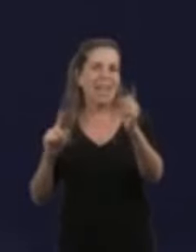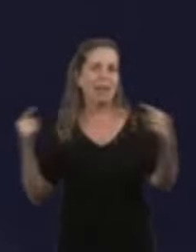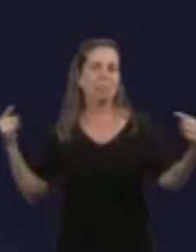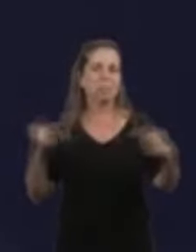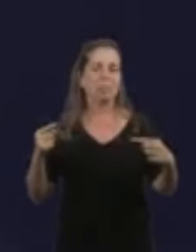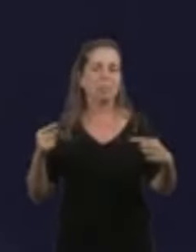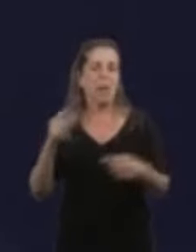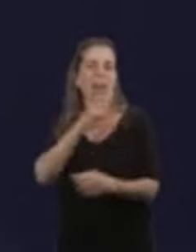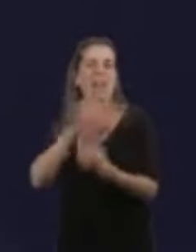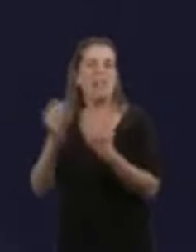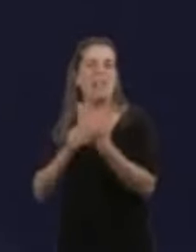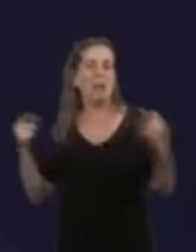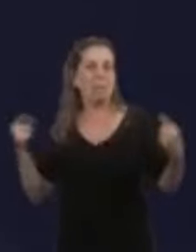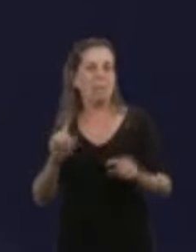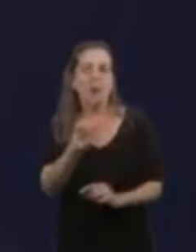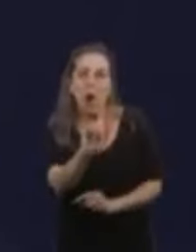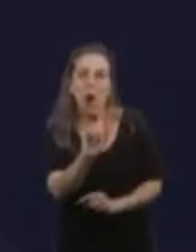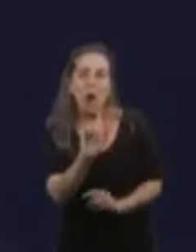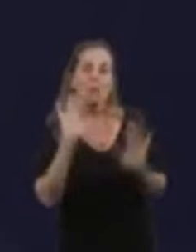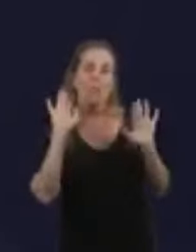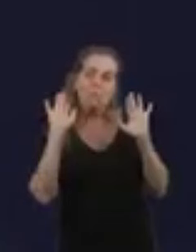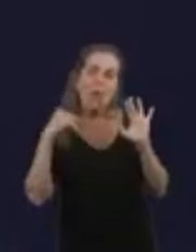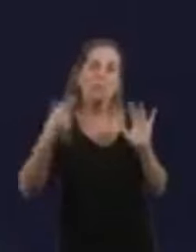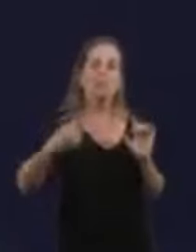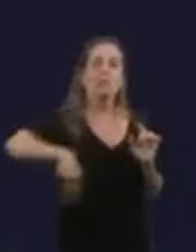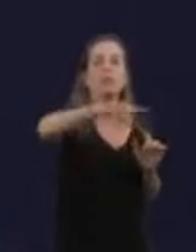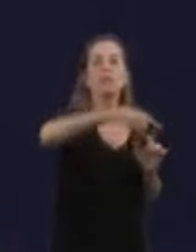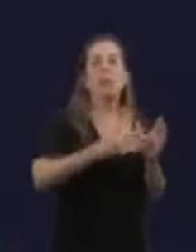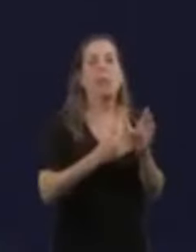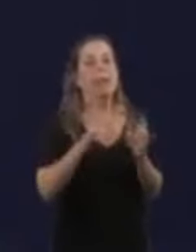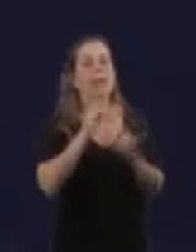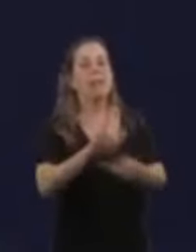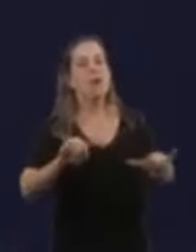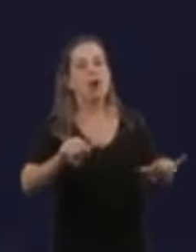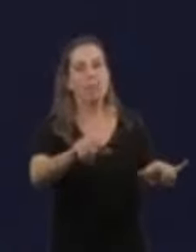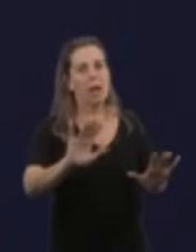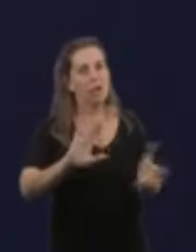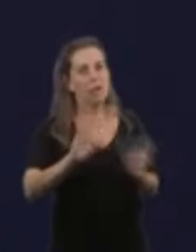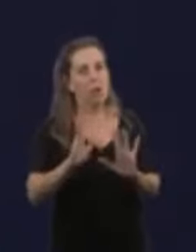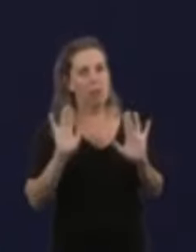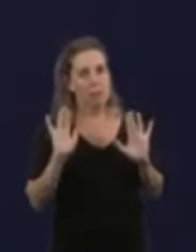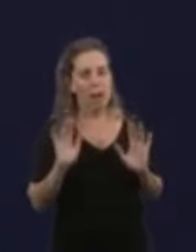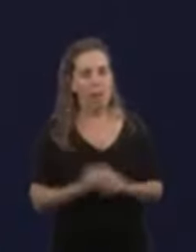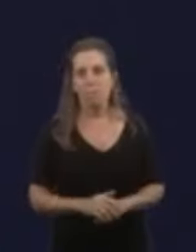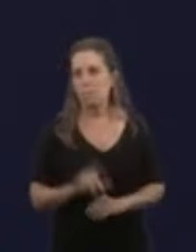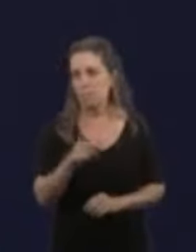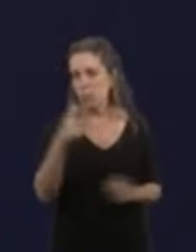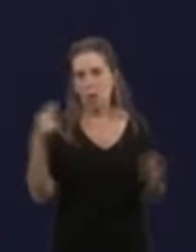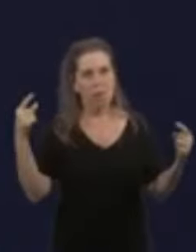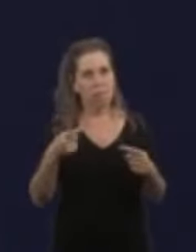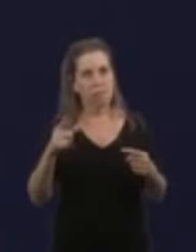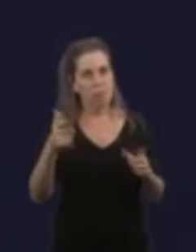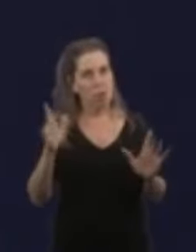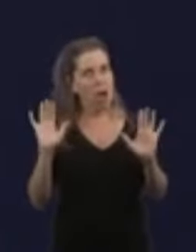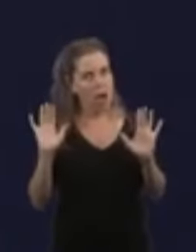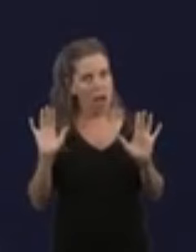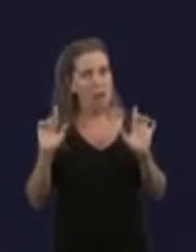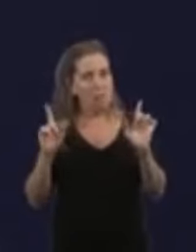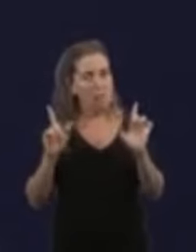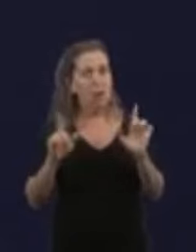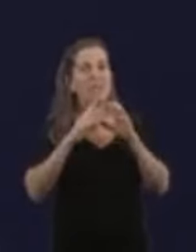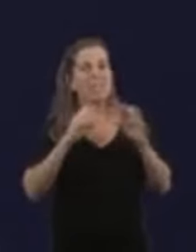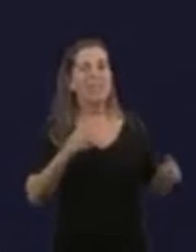Francos Más allá de lo que ustedes después plantean en alguna nota eh No no hubo ninguna contradicción de hecho chirilo